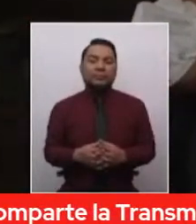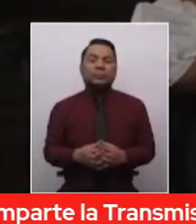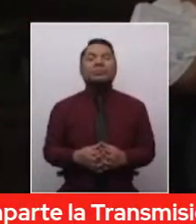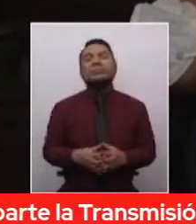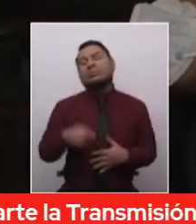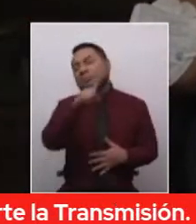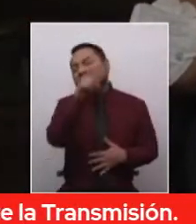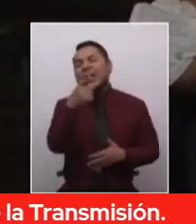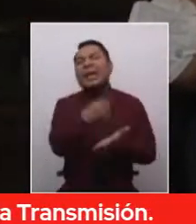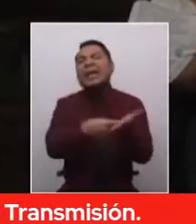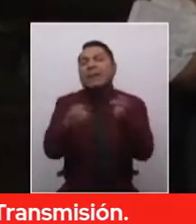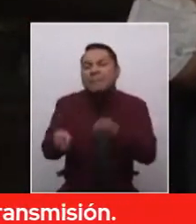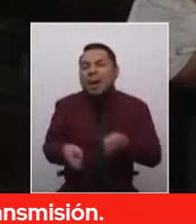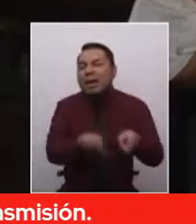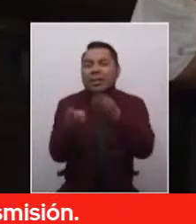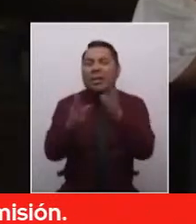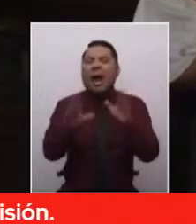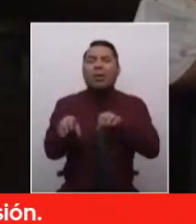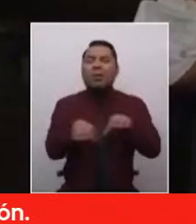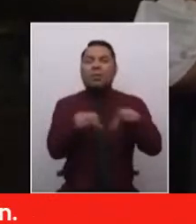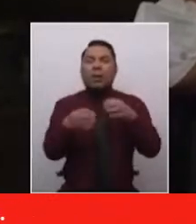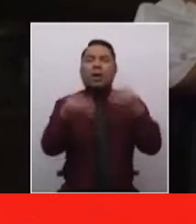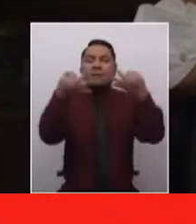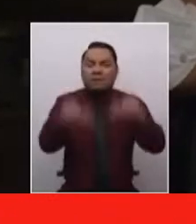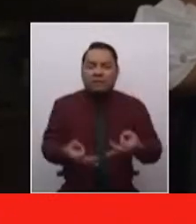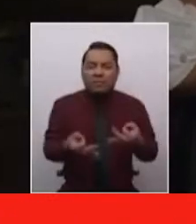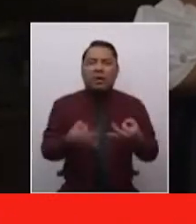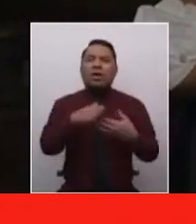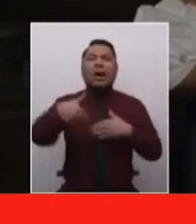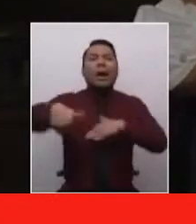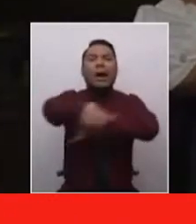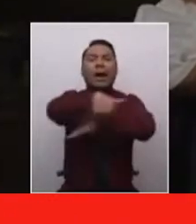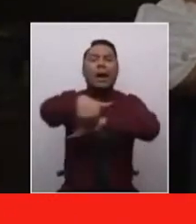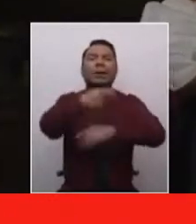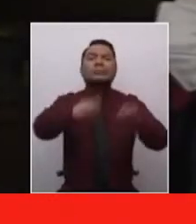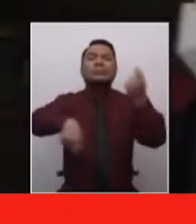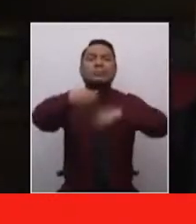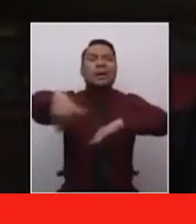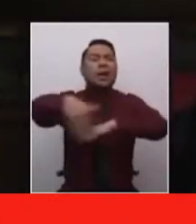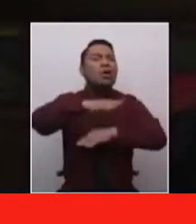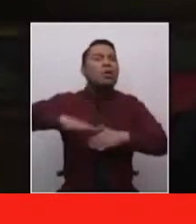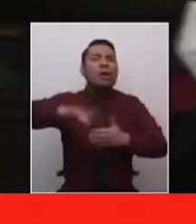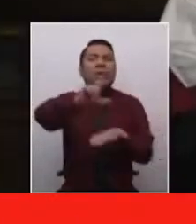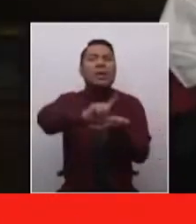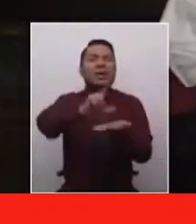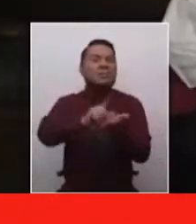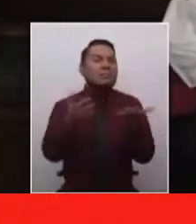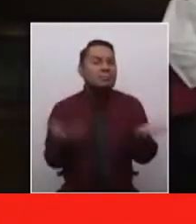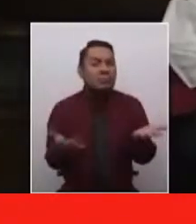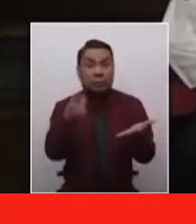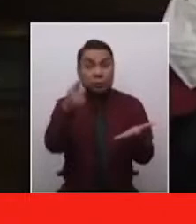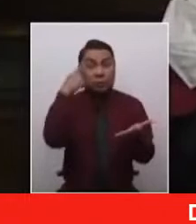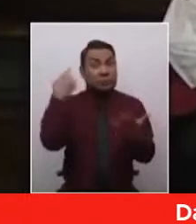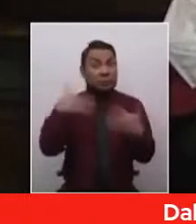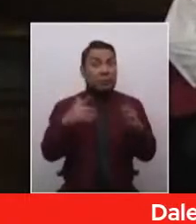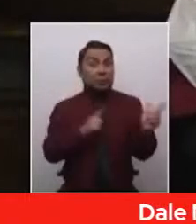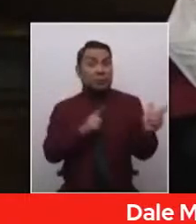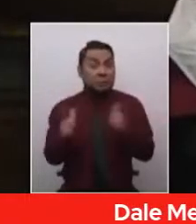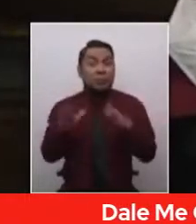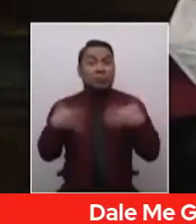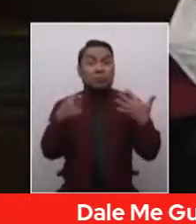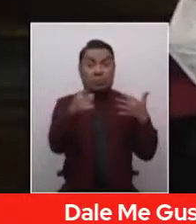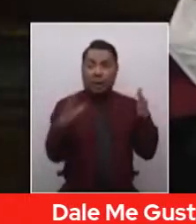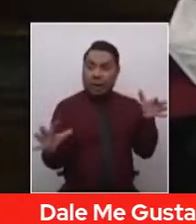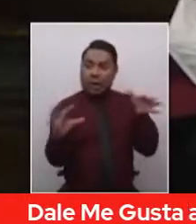¿Qué estrategias se emplearán para la reorganización y formalización de los ambulantes en toda Lima Metropolitana? ¿están dispuestos a generar